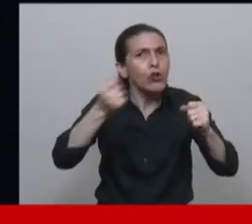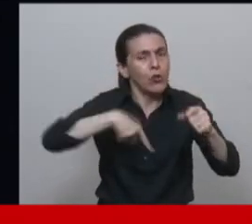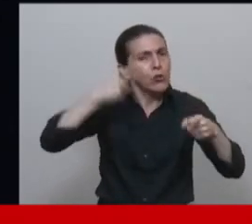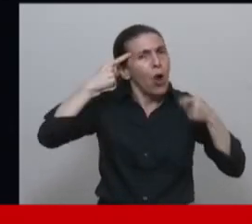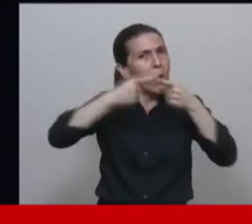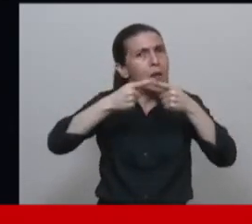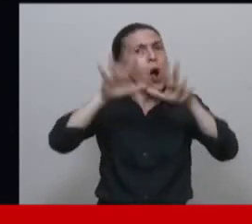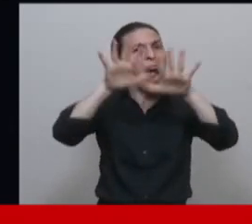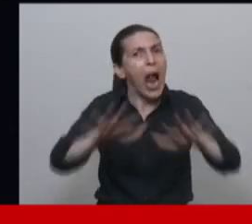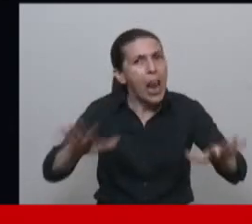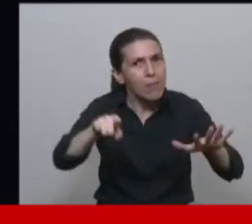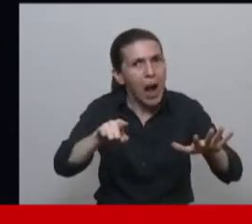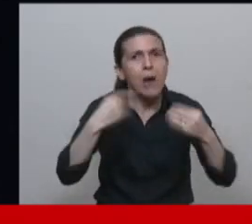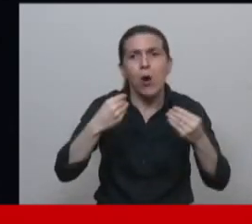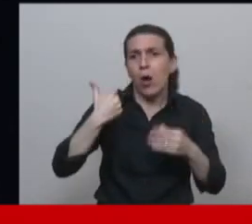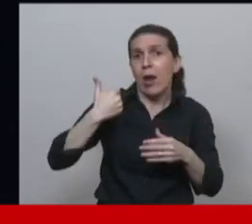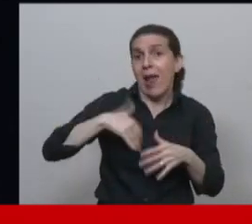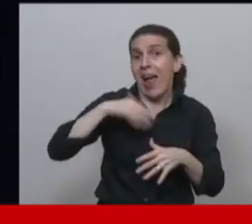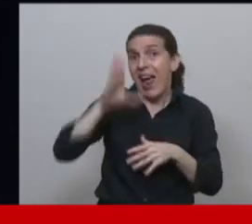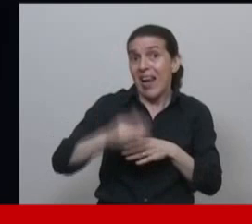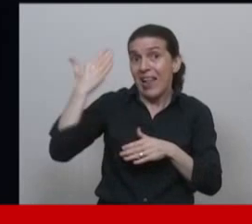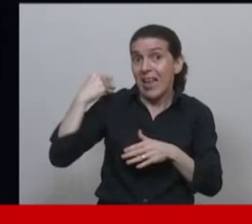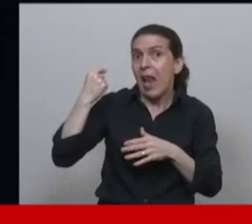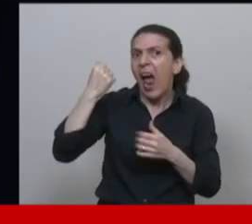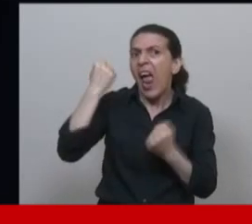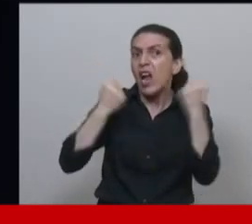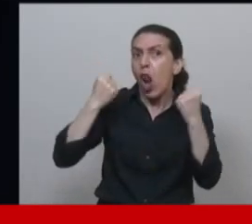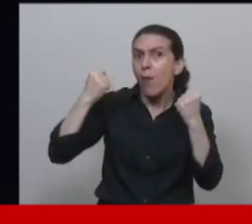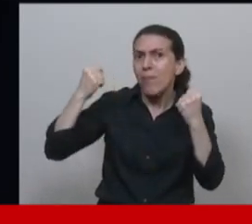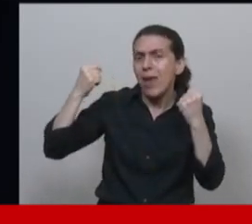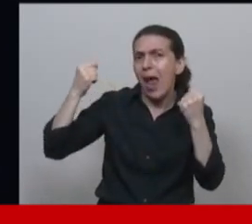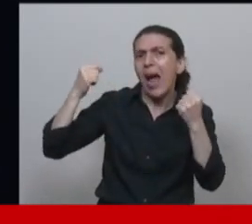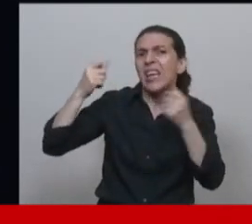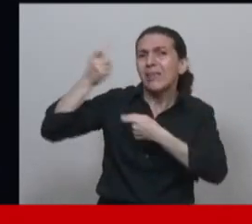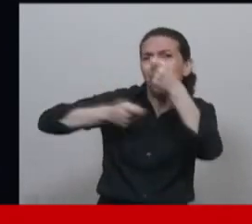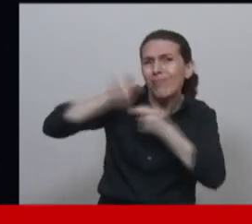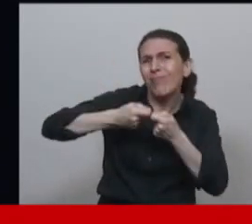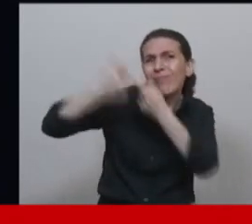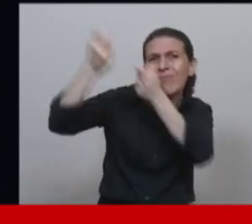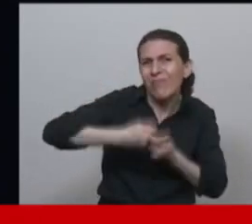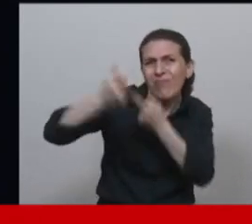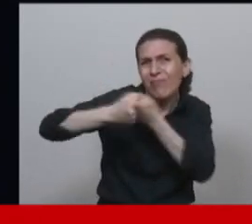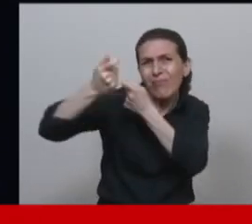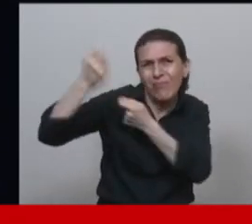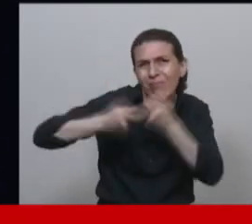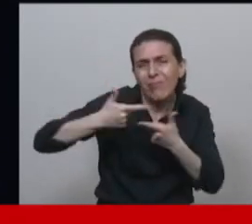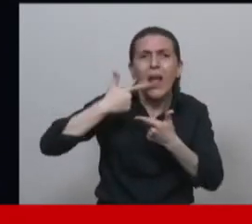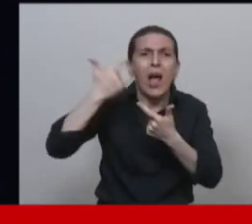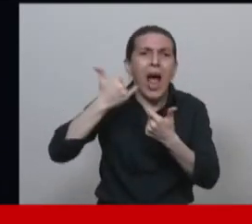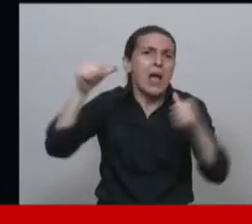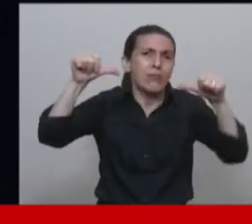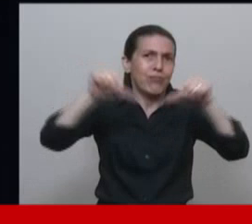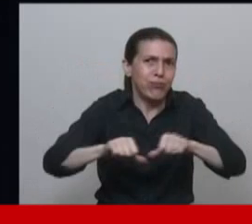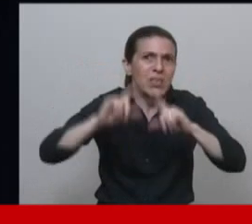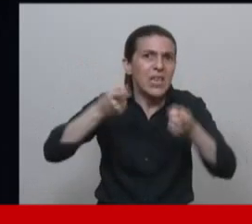venía transitando una muy profunda caída en el nivel de actividad y todos los indicadores sociales y económicos